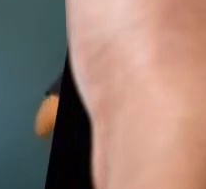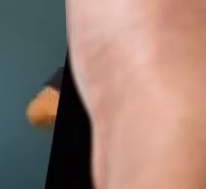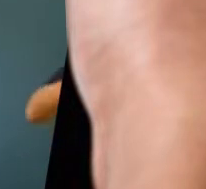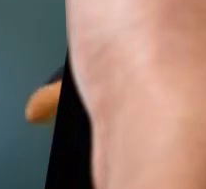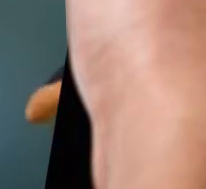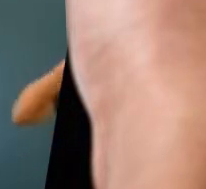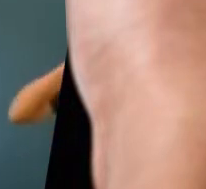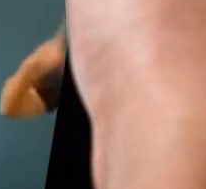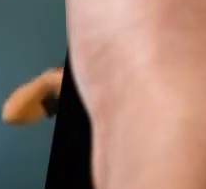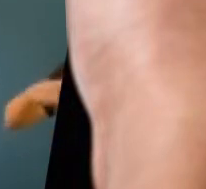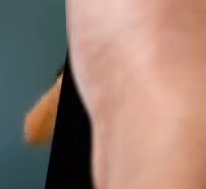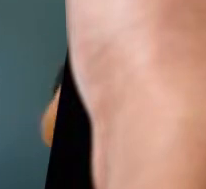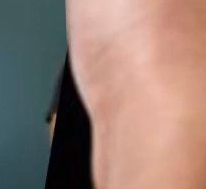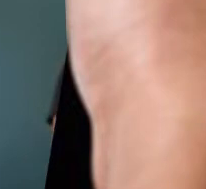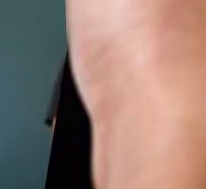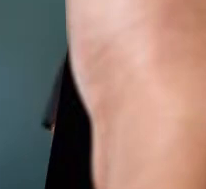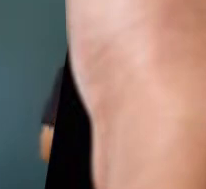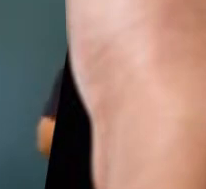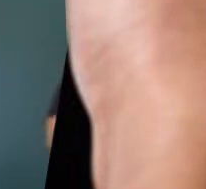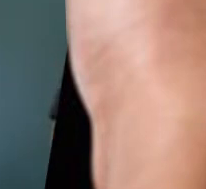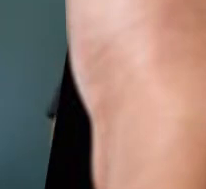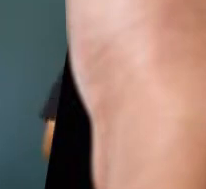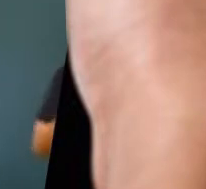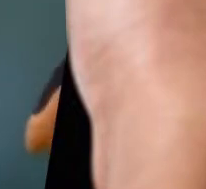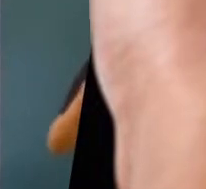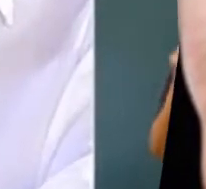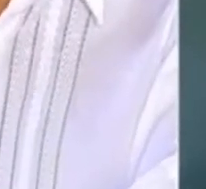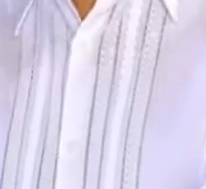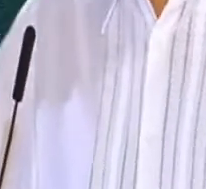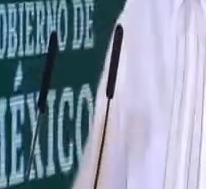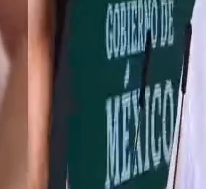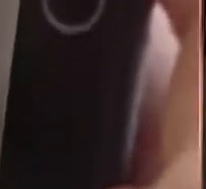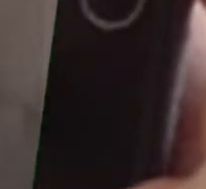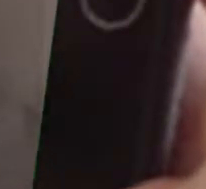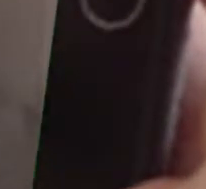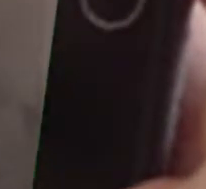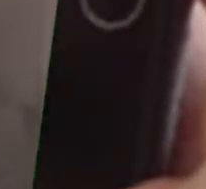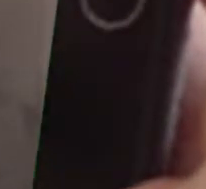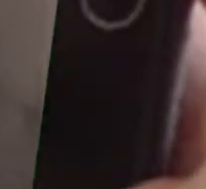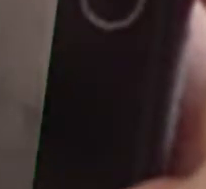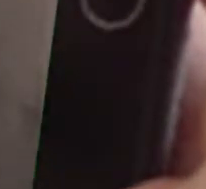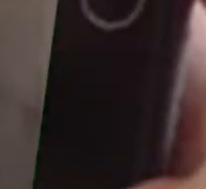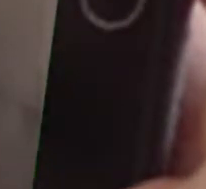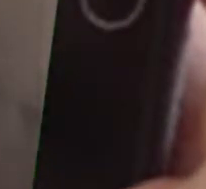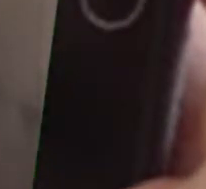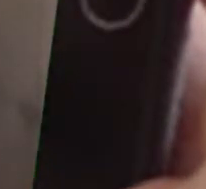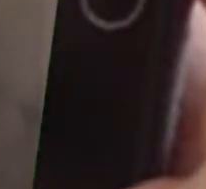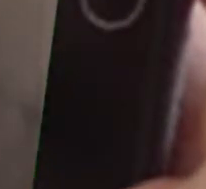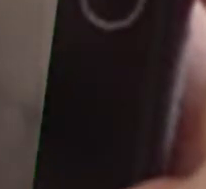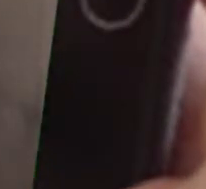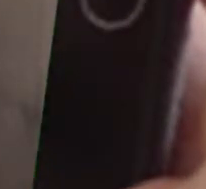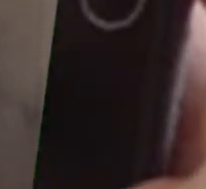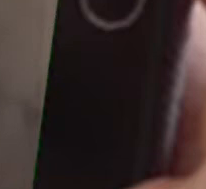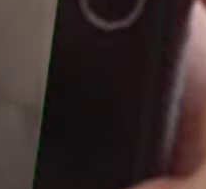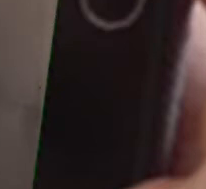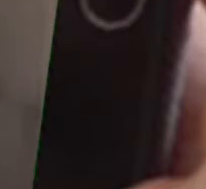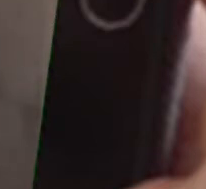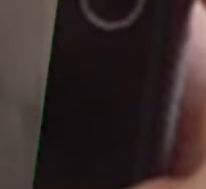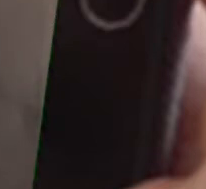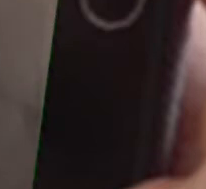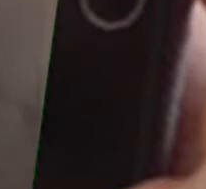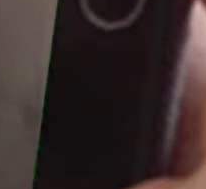se están entregando de abajo hacia arriba. Y bien, además en la capital sinaloense,